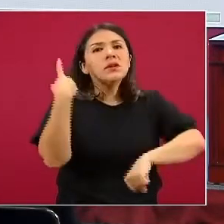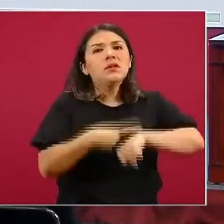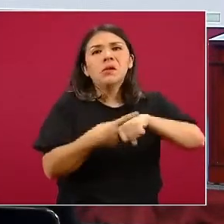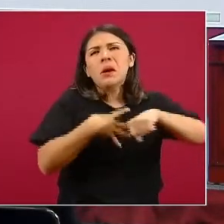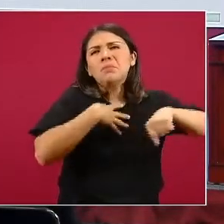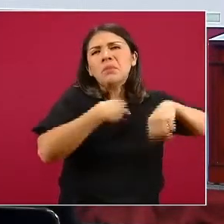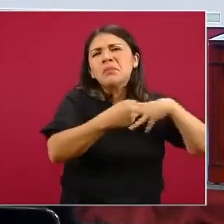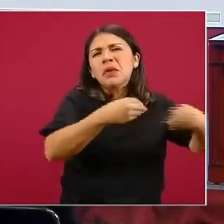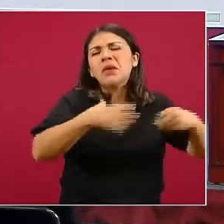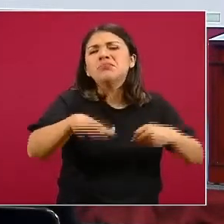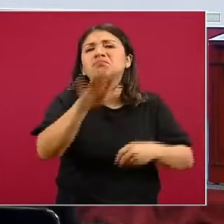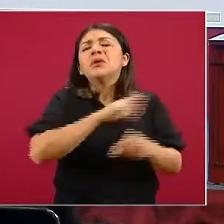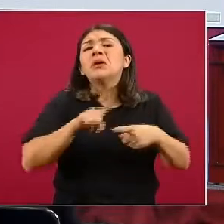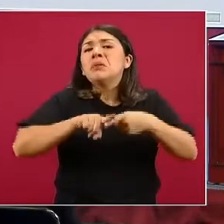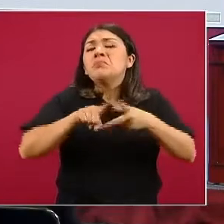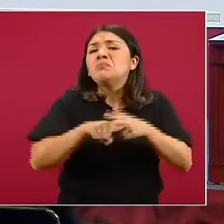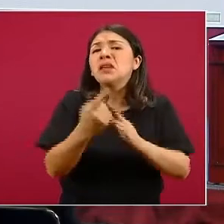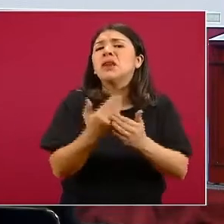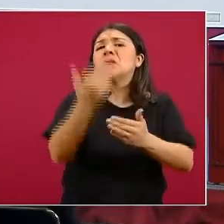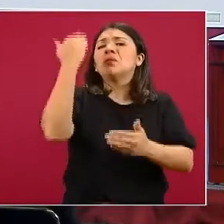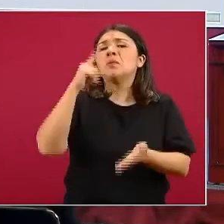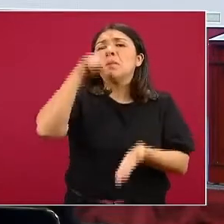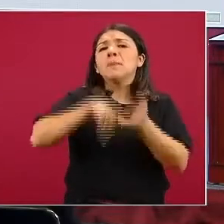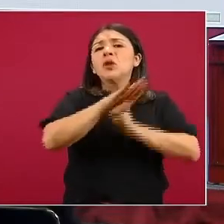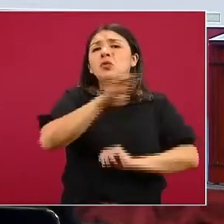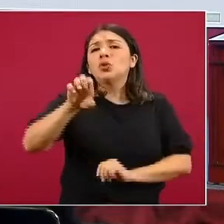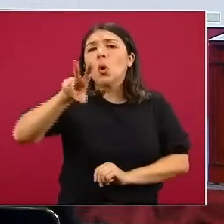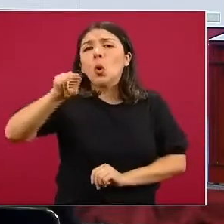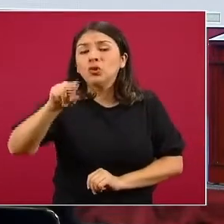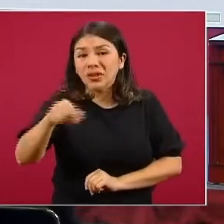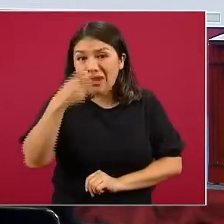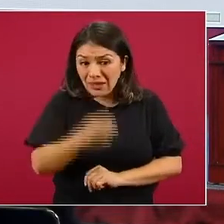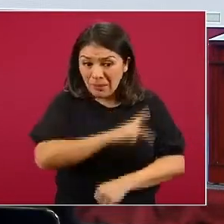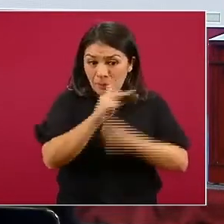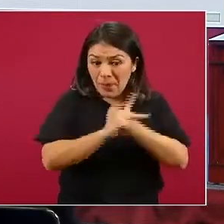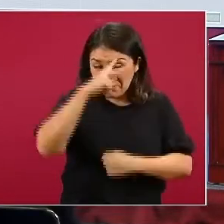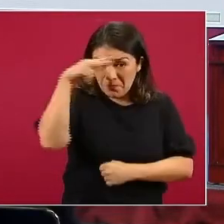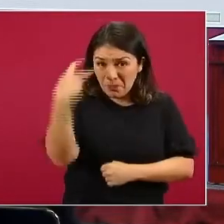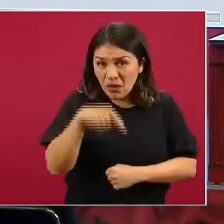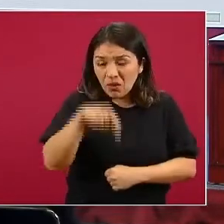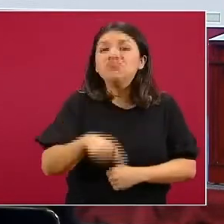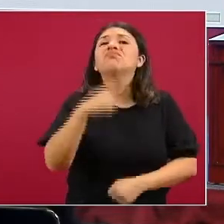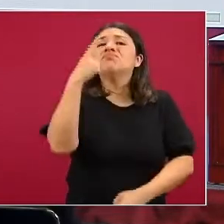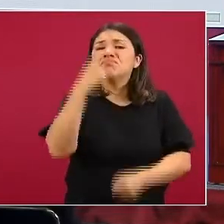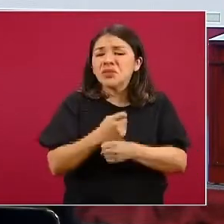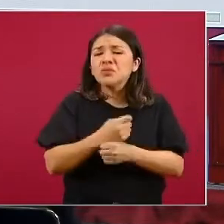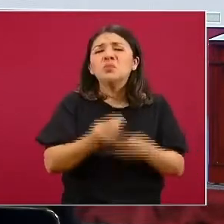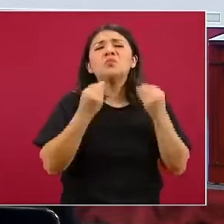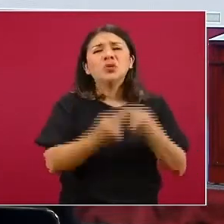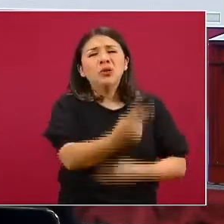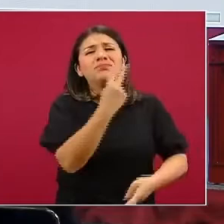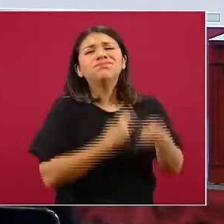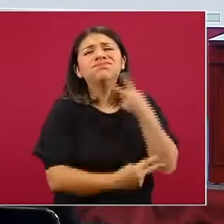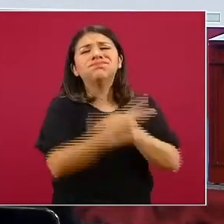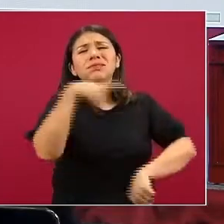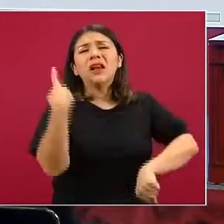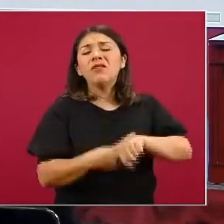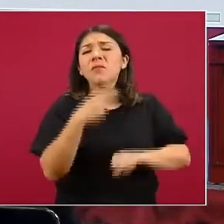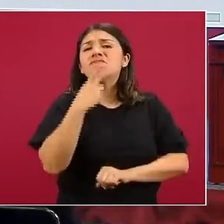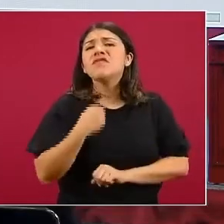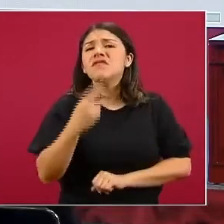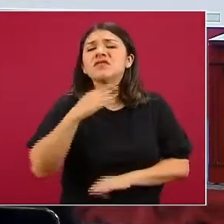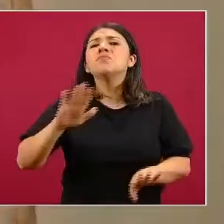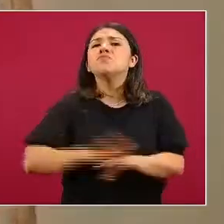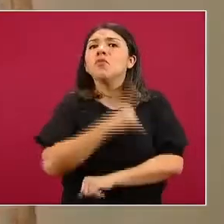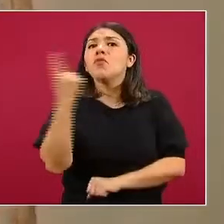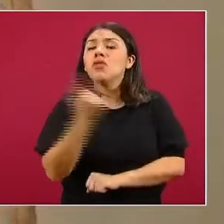hecho, desde los años 80. México ha sido uno de los países más afectados por la diabetes, y esto tiene que ver con un